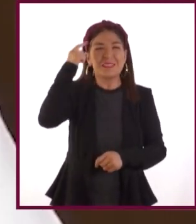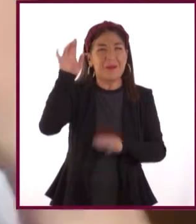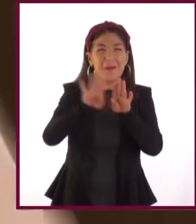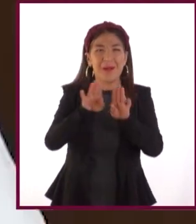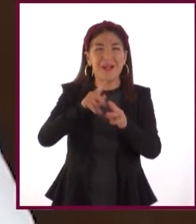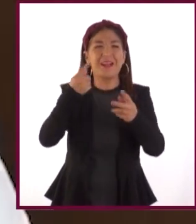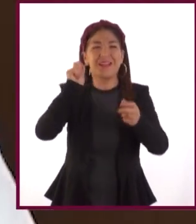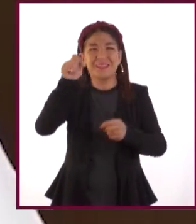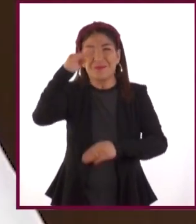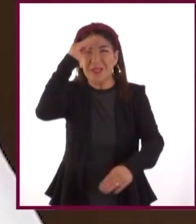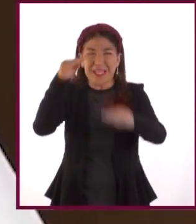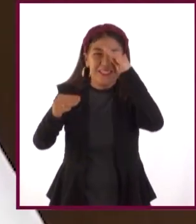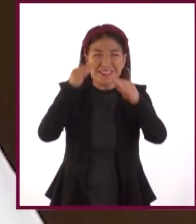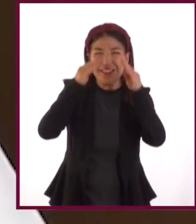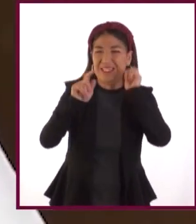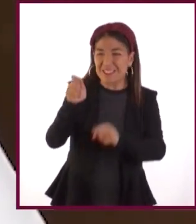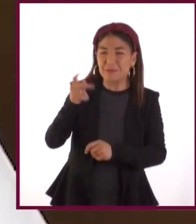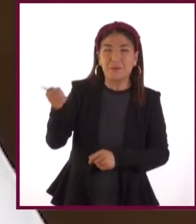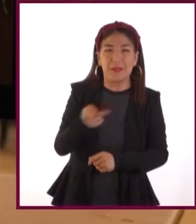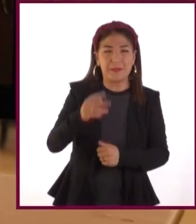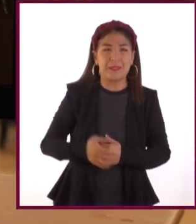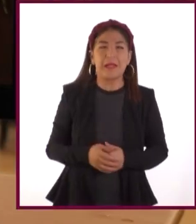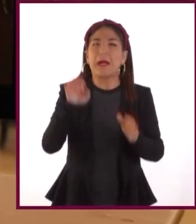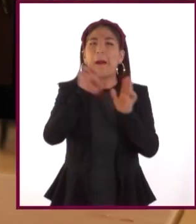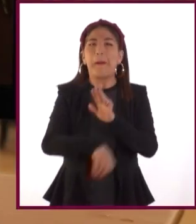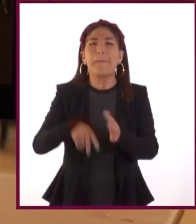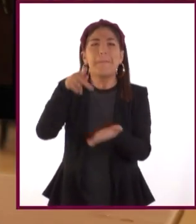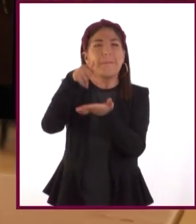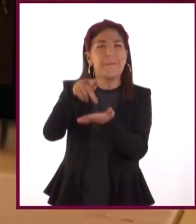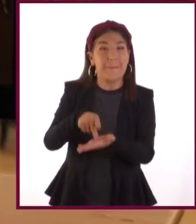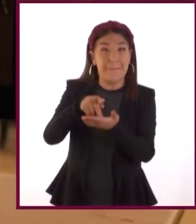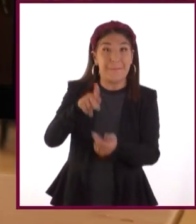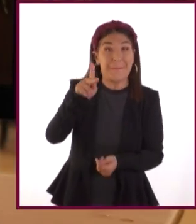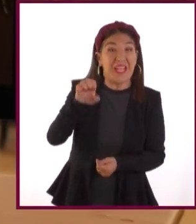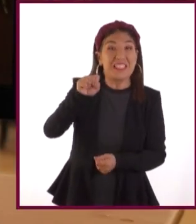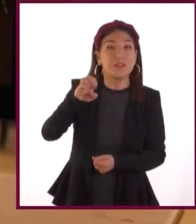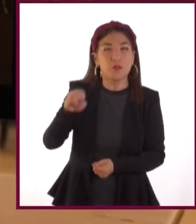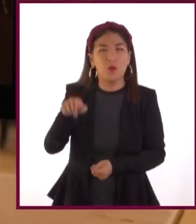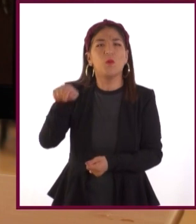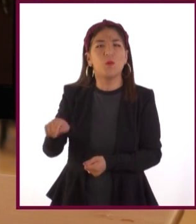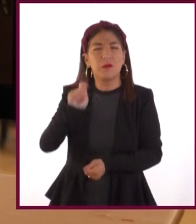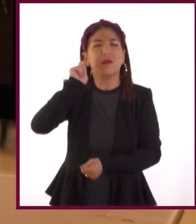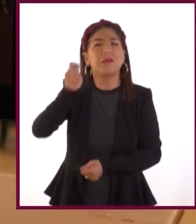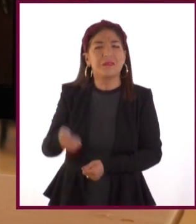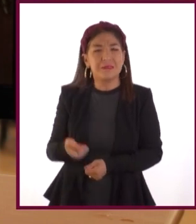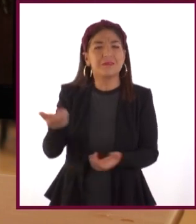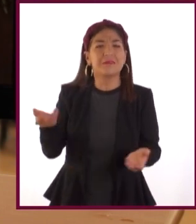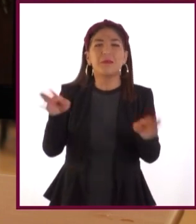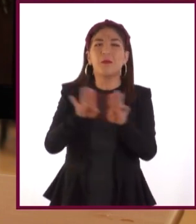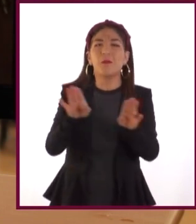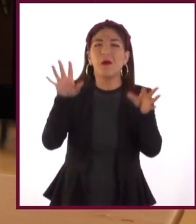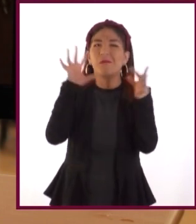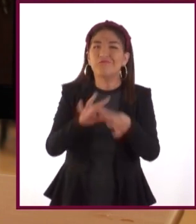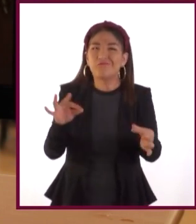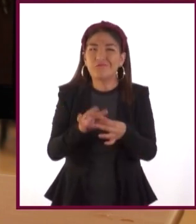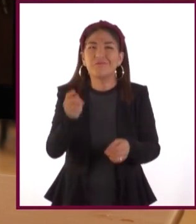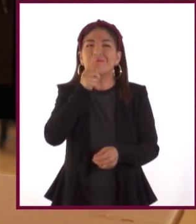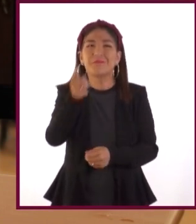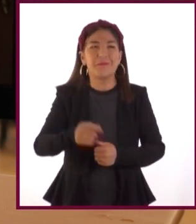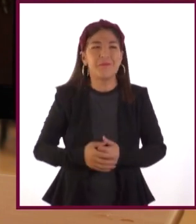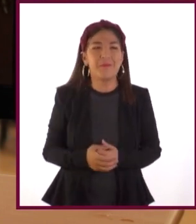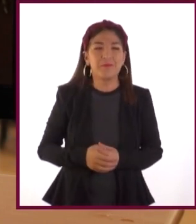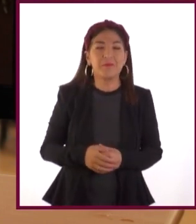para que 1 kilogramo de plumas y 1 kilogramo de plomo lleguen a pesar lo mismo? Importante, muy importante